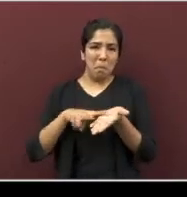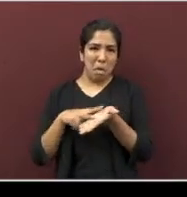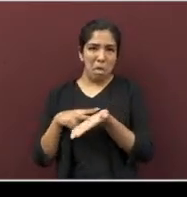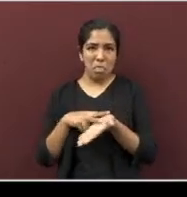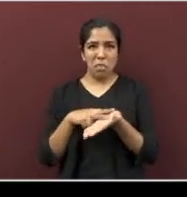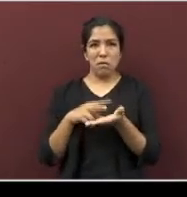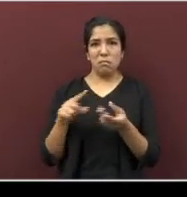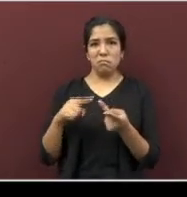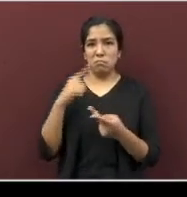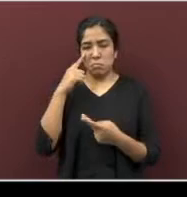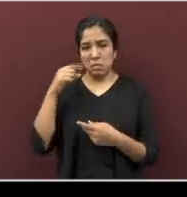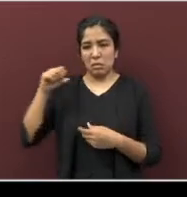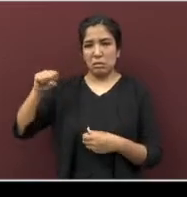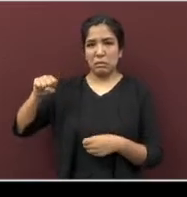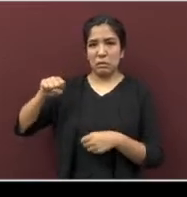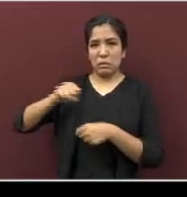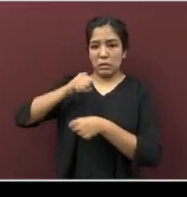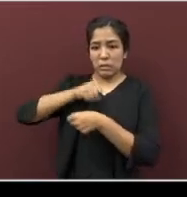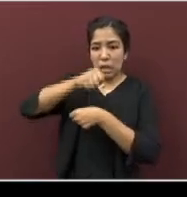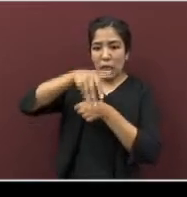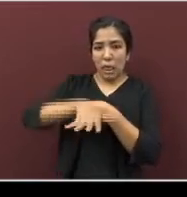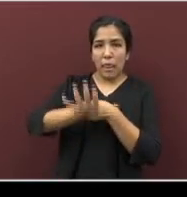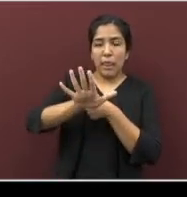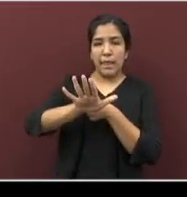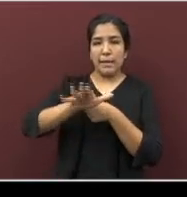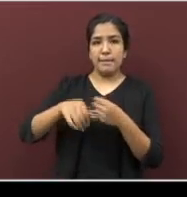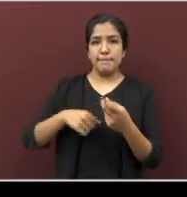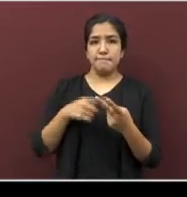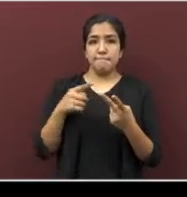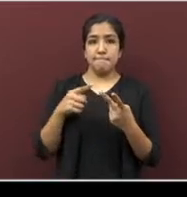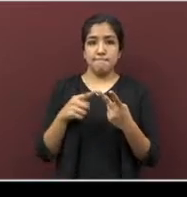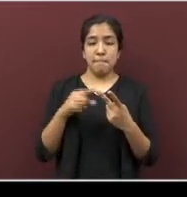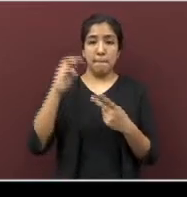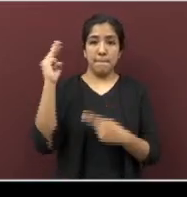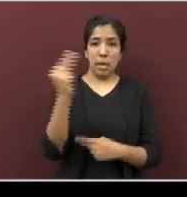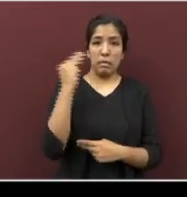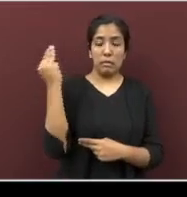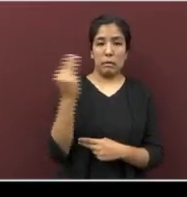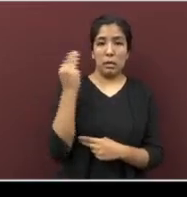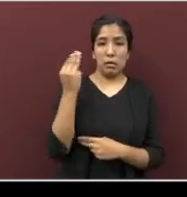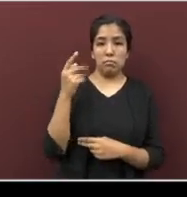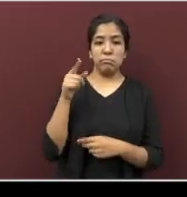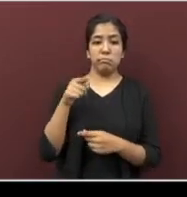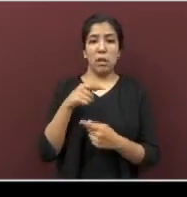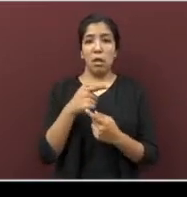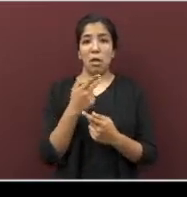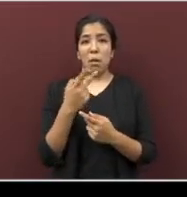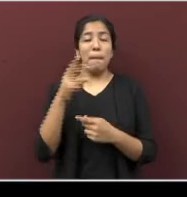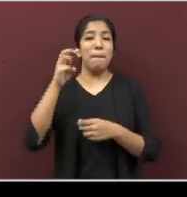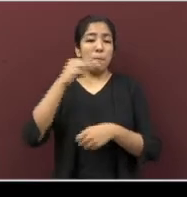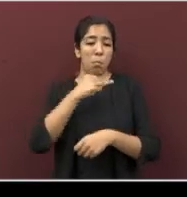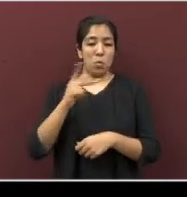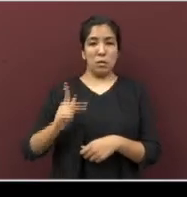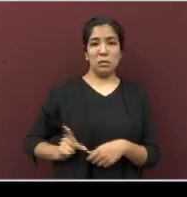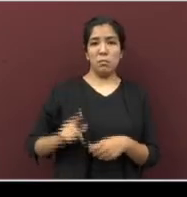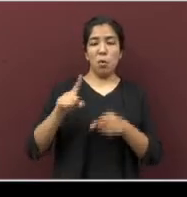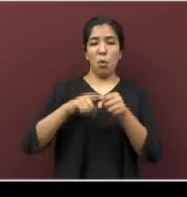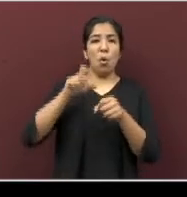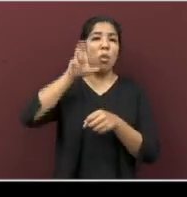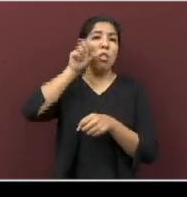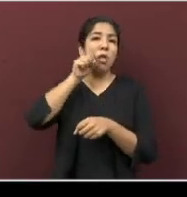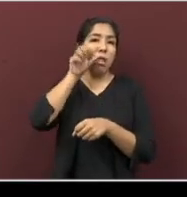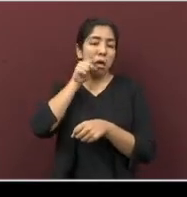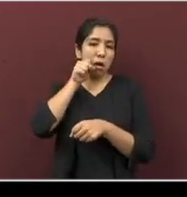minatitlán en naranja con 12 casos cada uno y 12 municipios se encuentran en verde dado que presentan